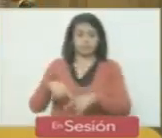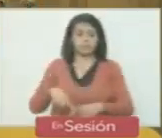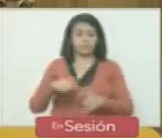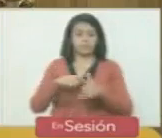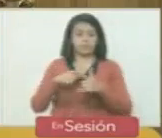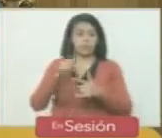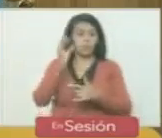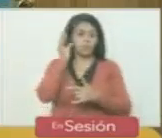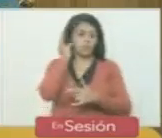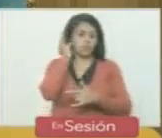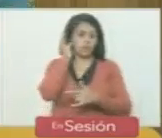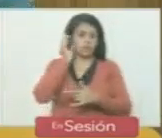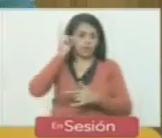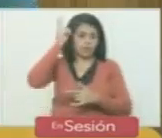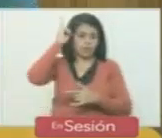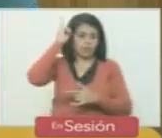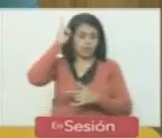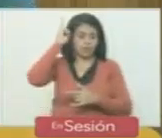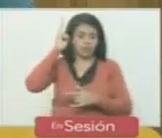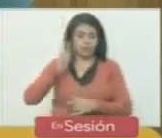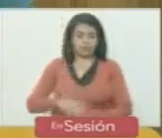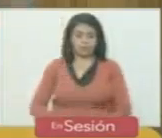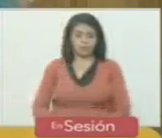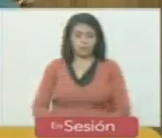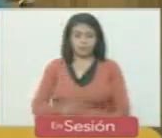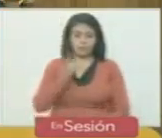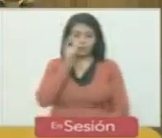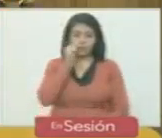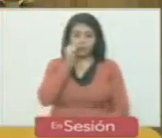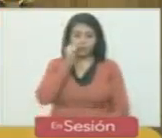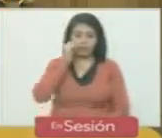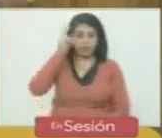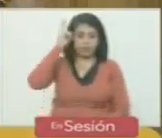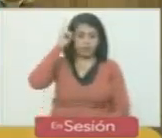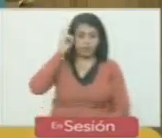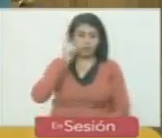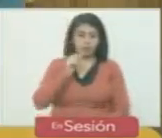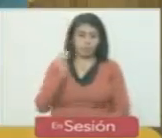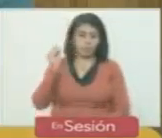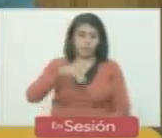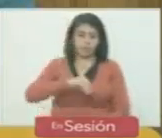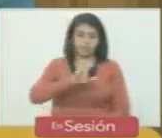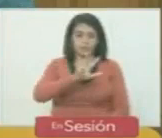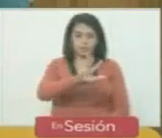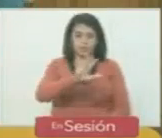las mujeres indígenas y los hombres indígenas, que hoy sumamos